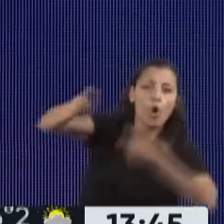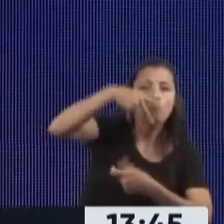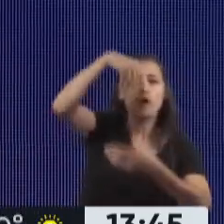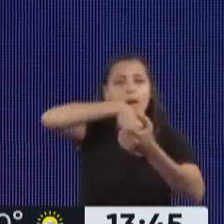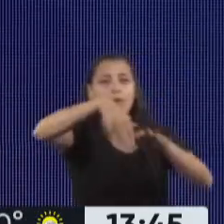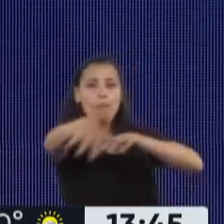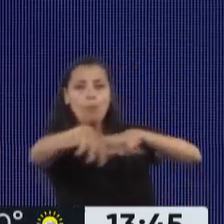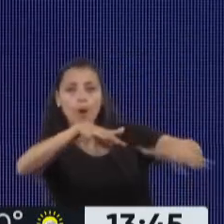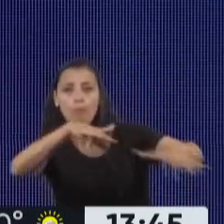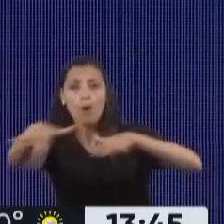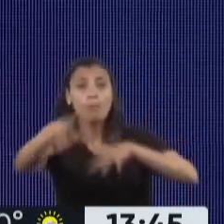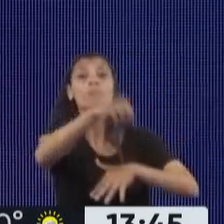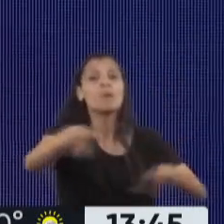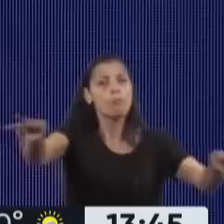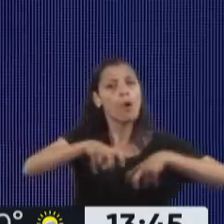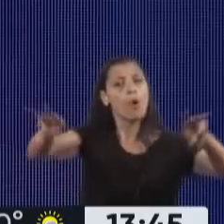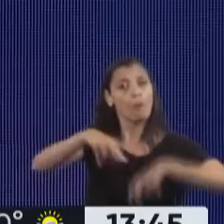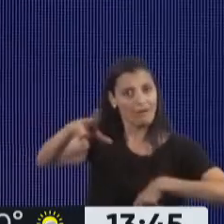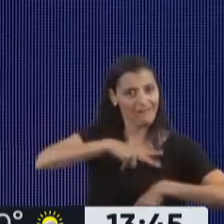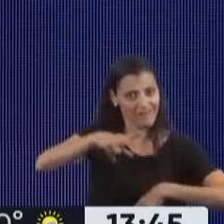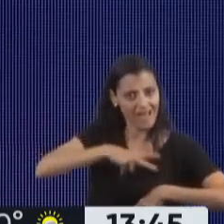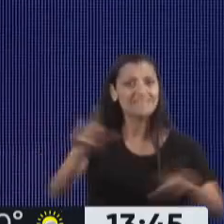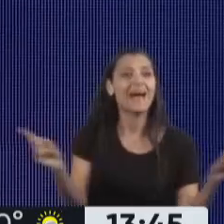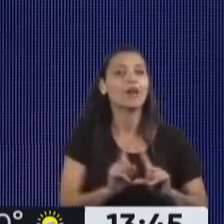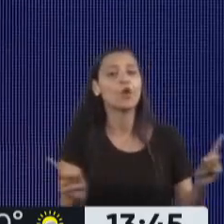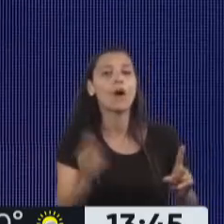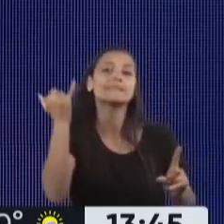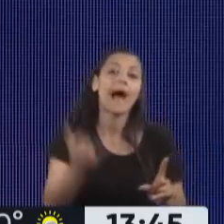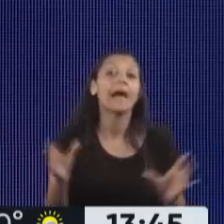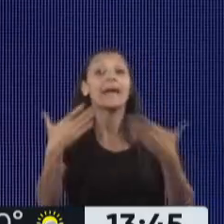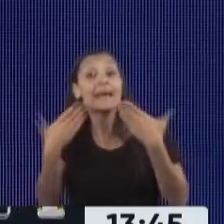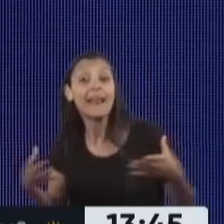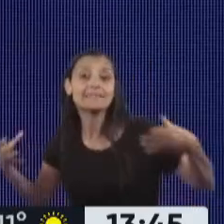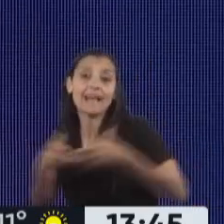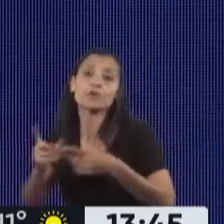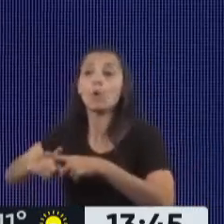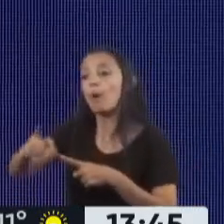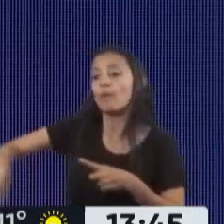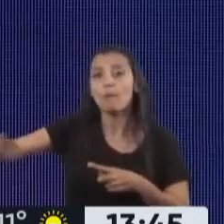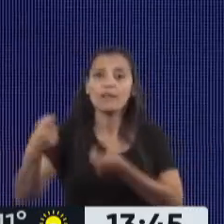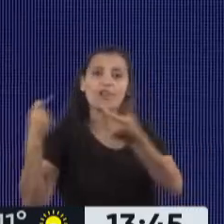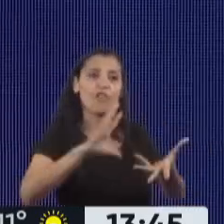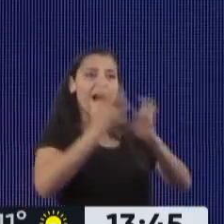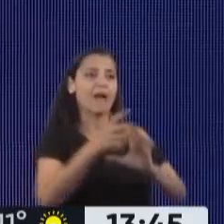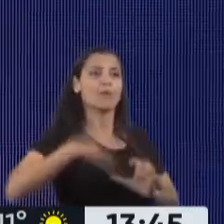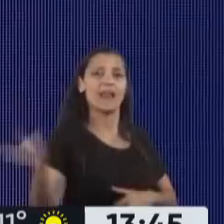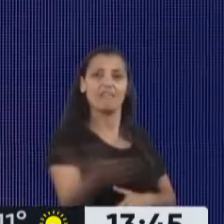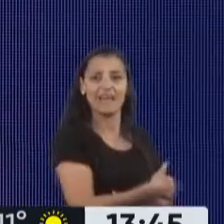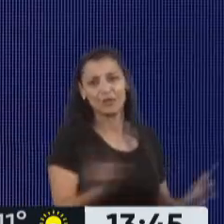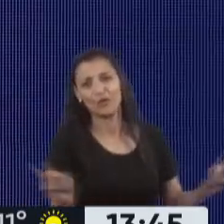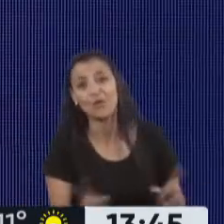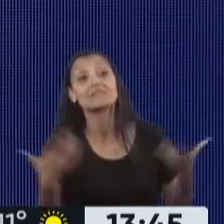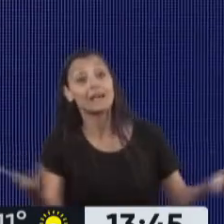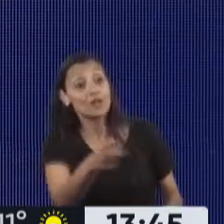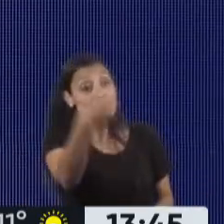que es para que ustedes creen riqueza y que no sea porque, digamos, hay un conjunto de políticos arrogantes arruinándole la vida a todos. Así es que